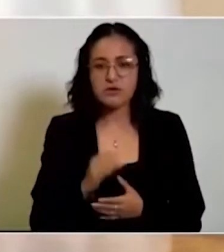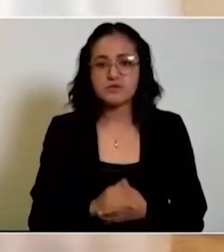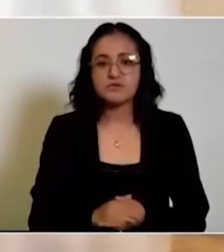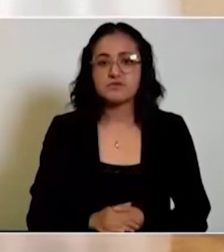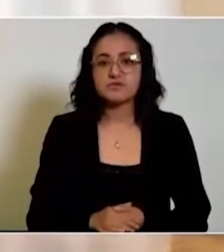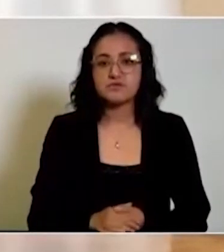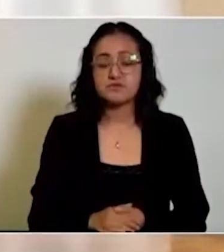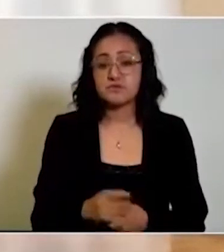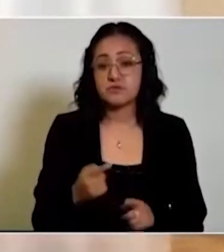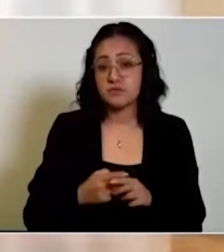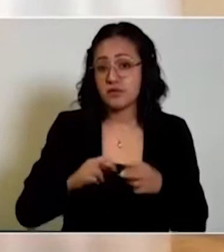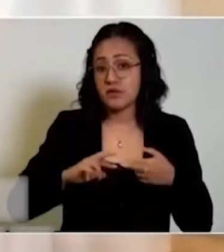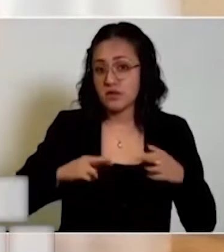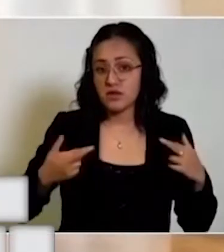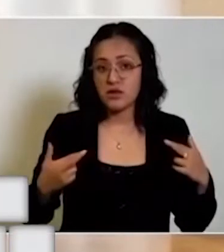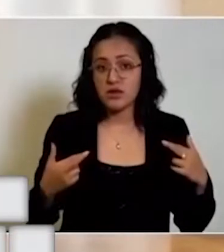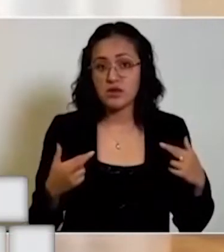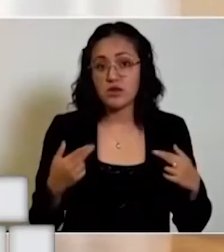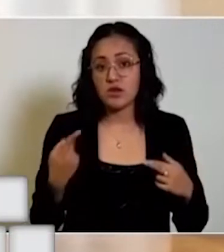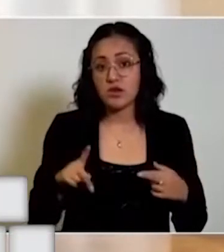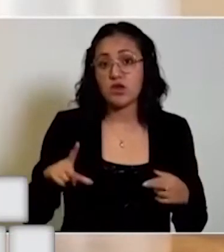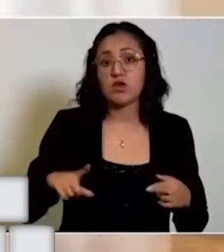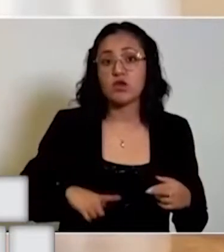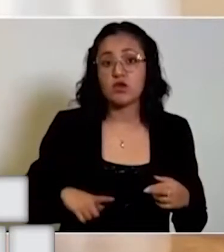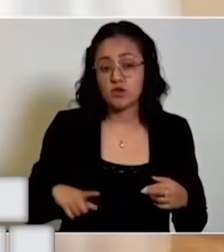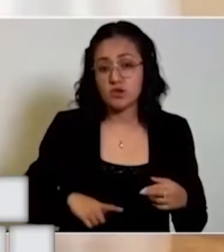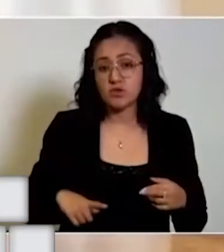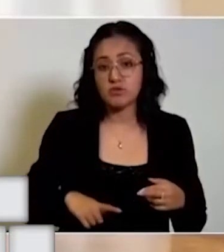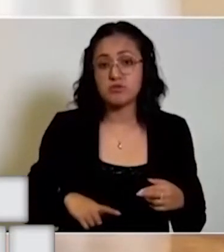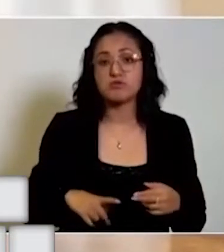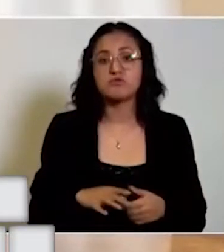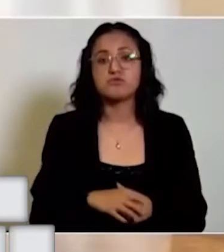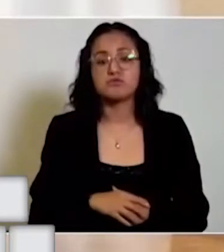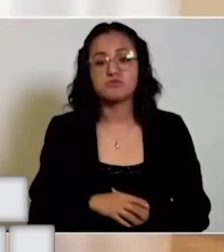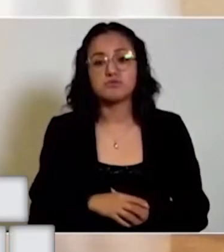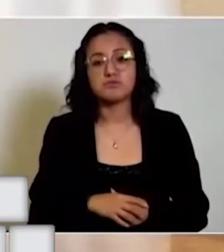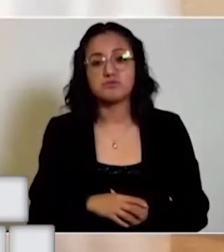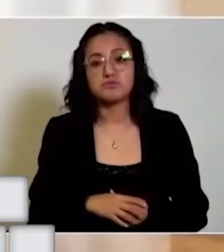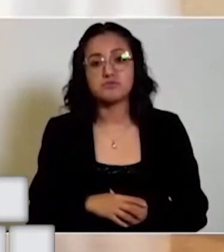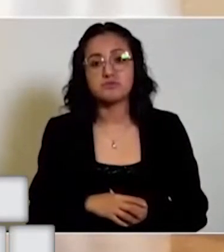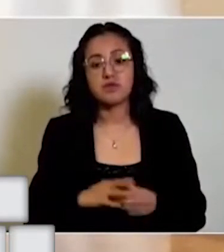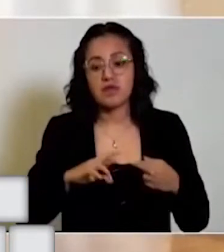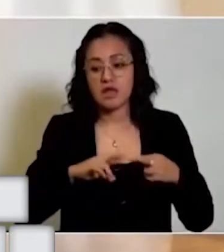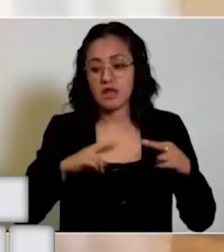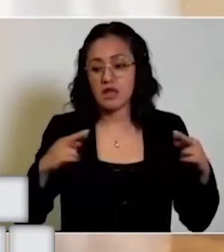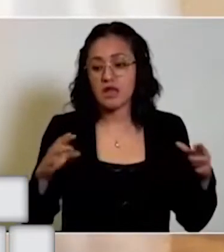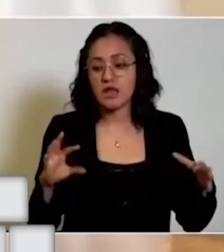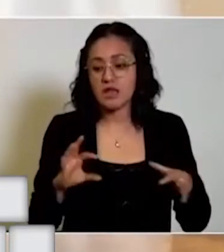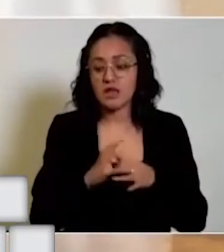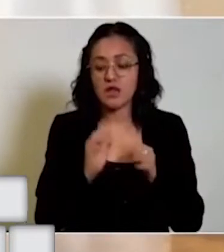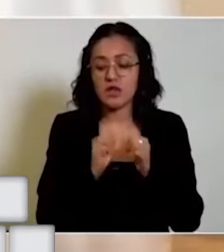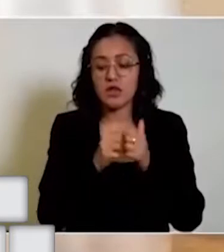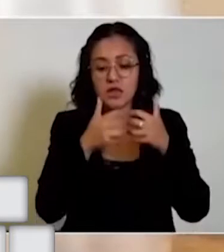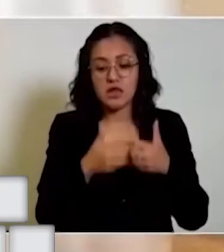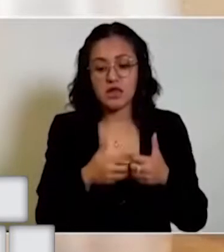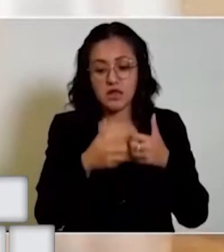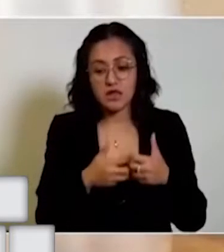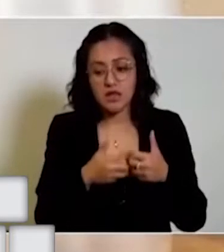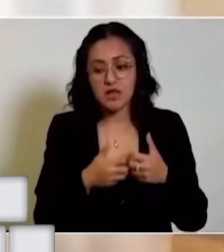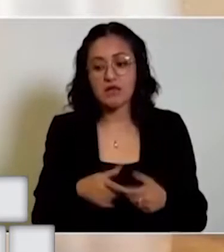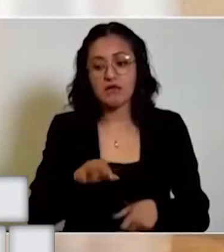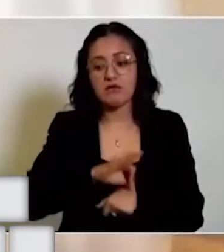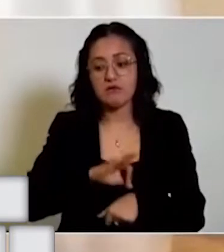las relaciones de gobierno a gobierno relaciones comerciales con empresas farmacéuticas